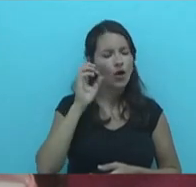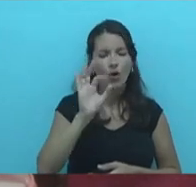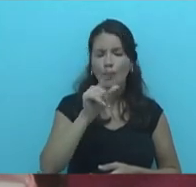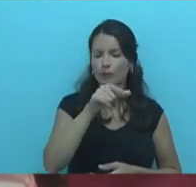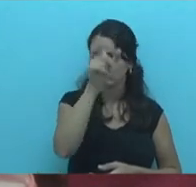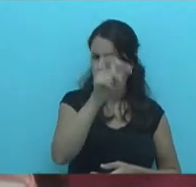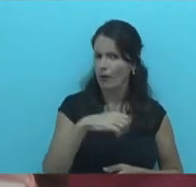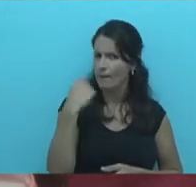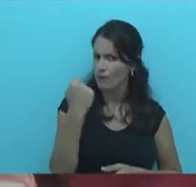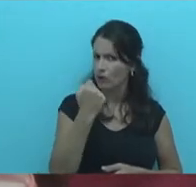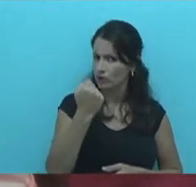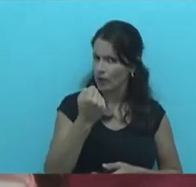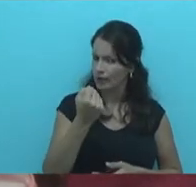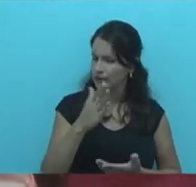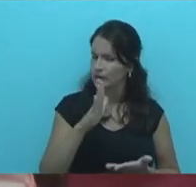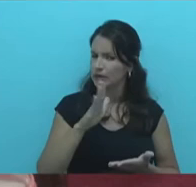Básicamente,